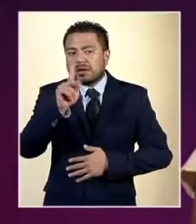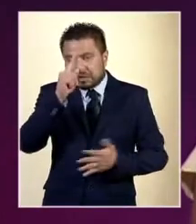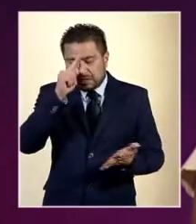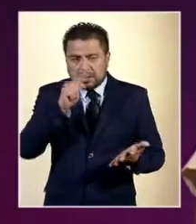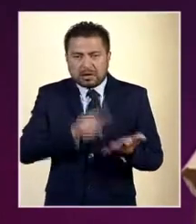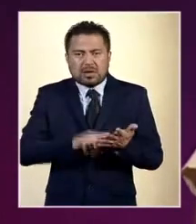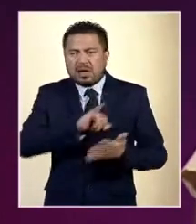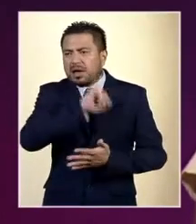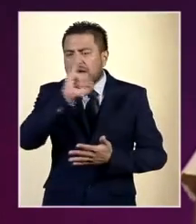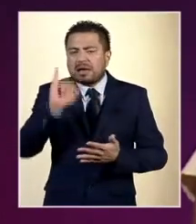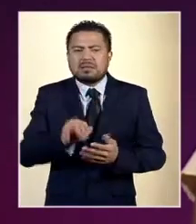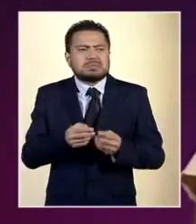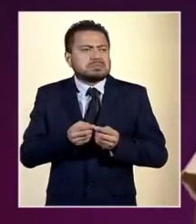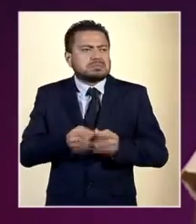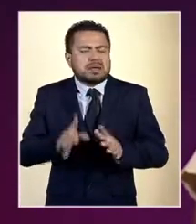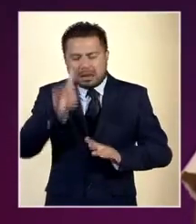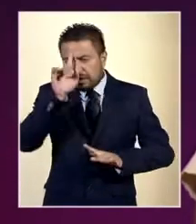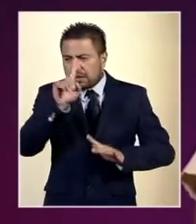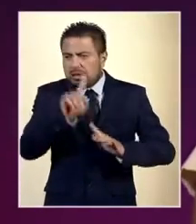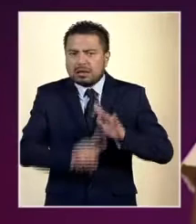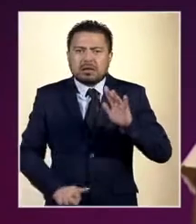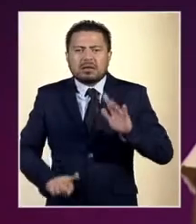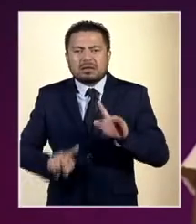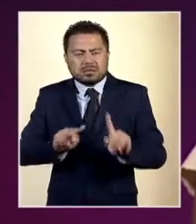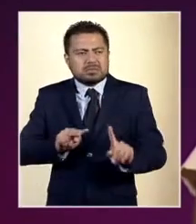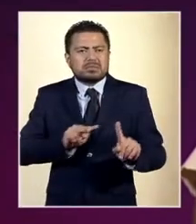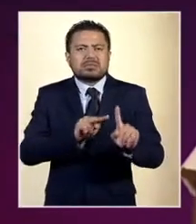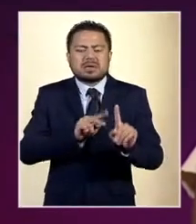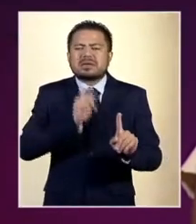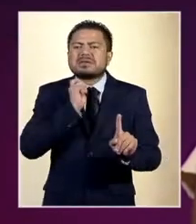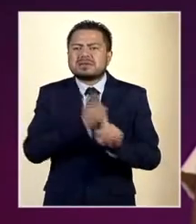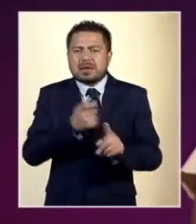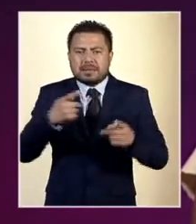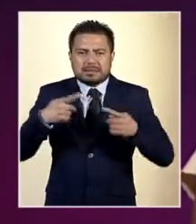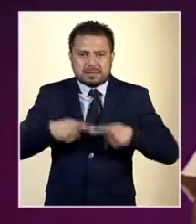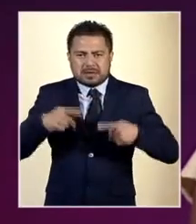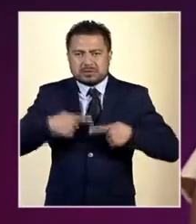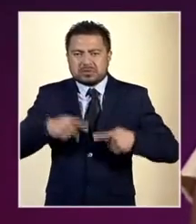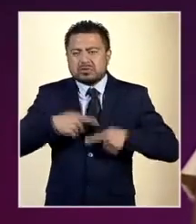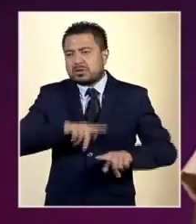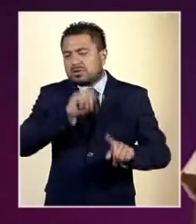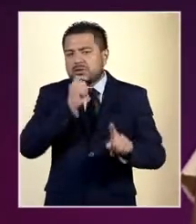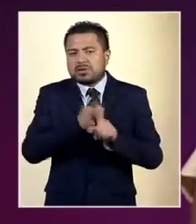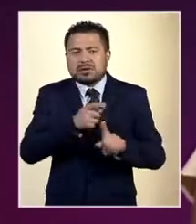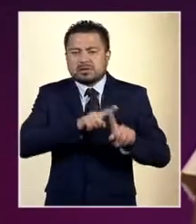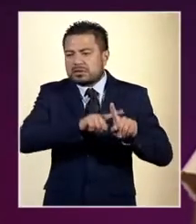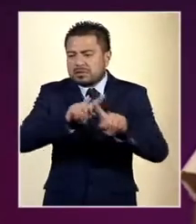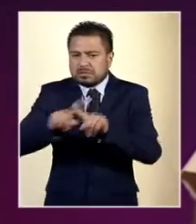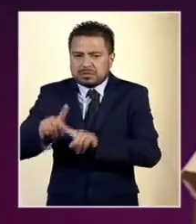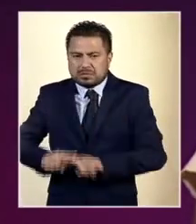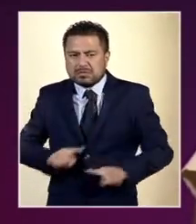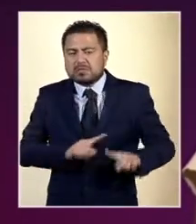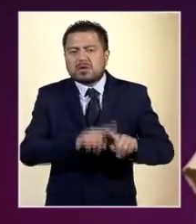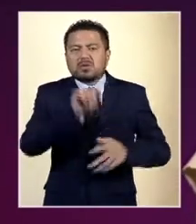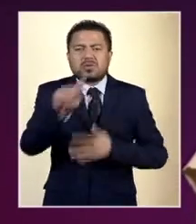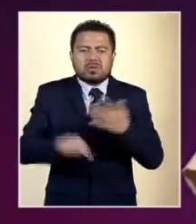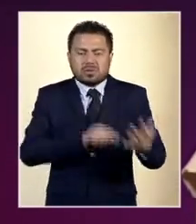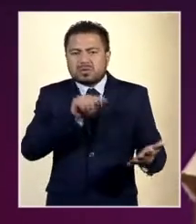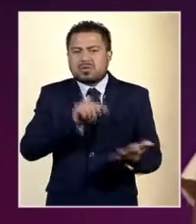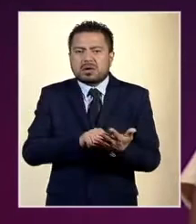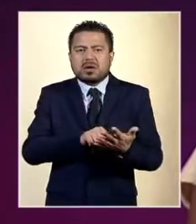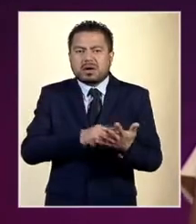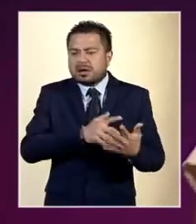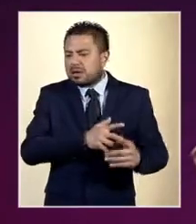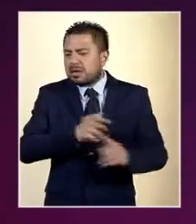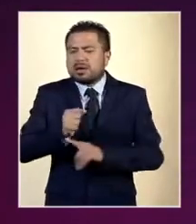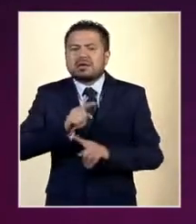creo que nunca hay que perder de vista que son personas de diversos lugares que